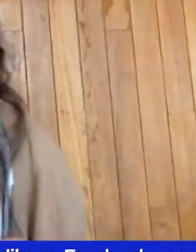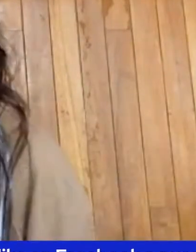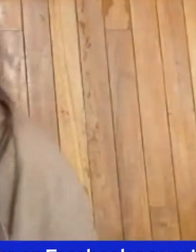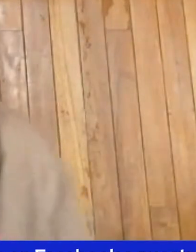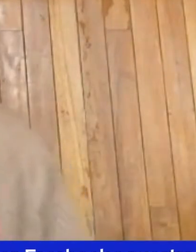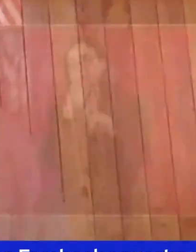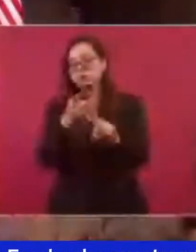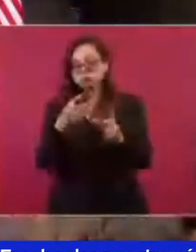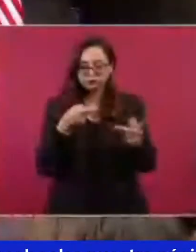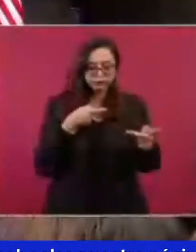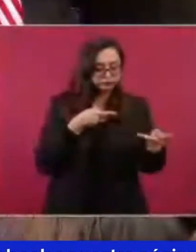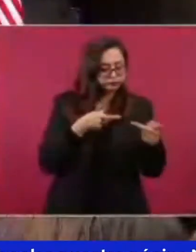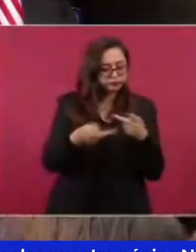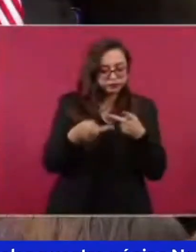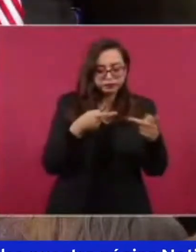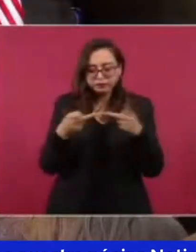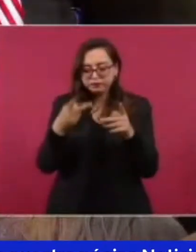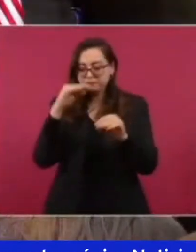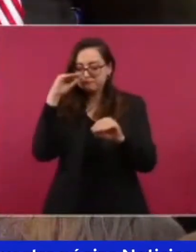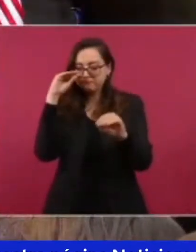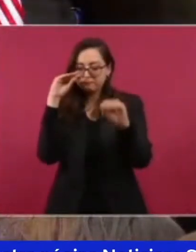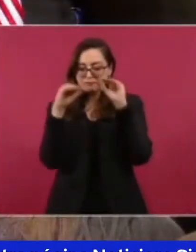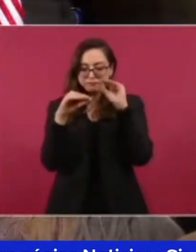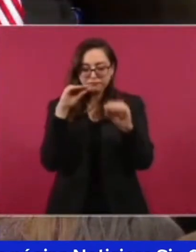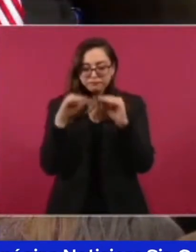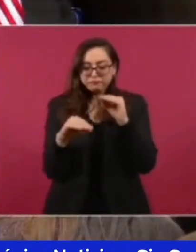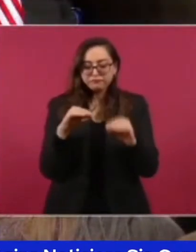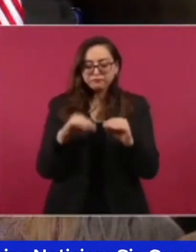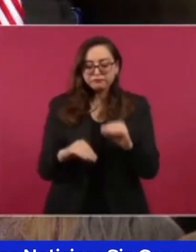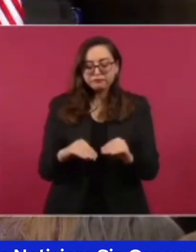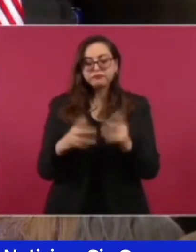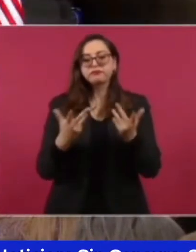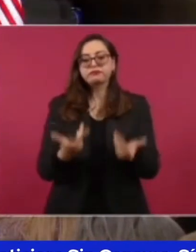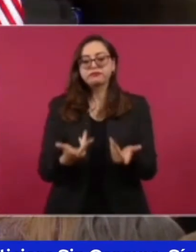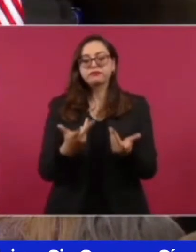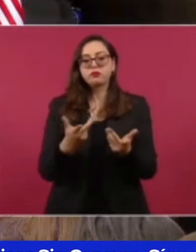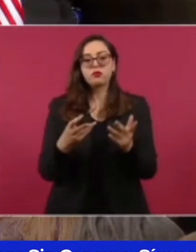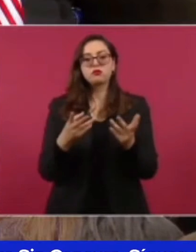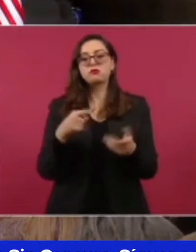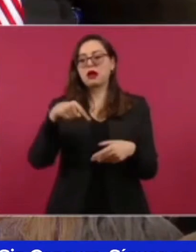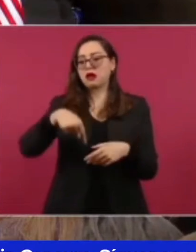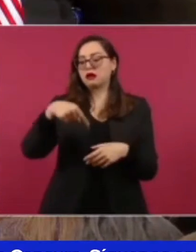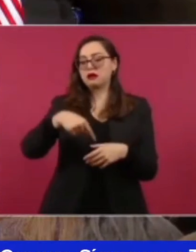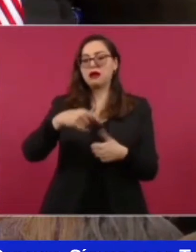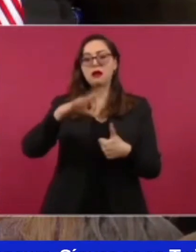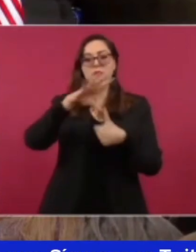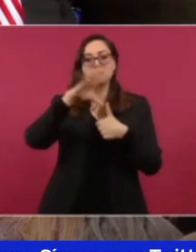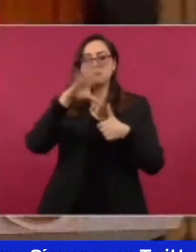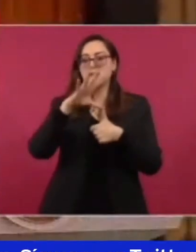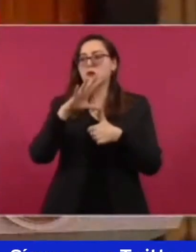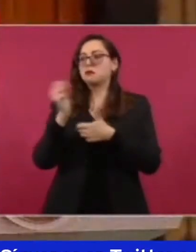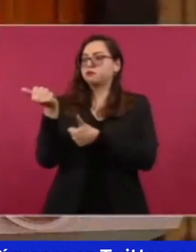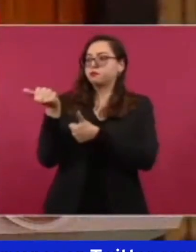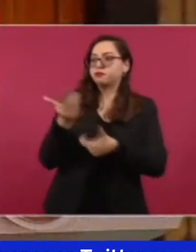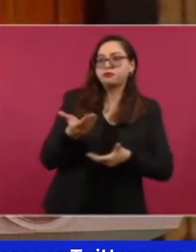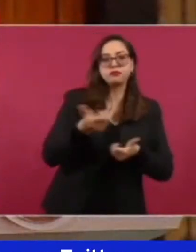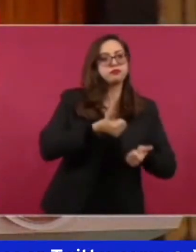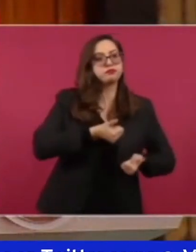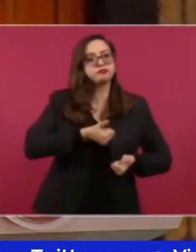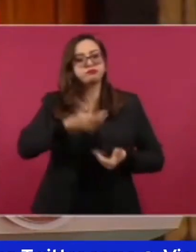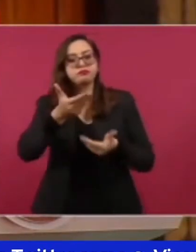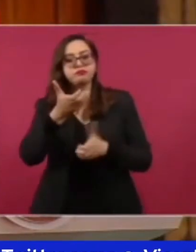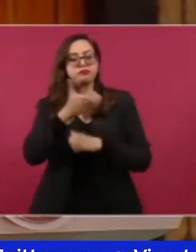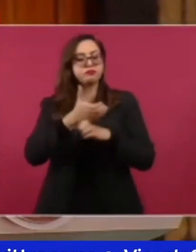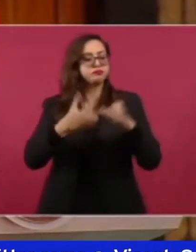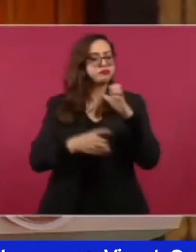que hacen al presidente sobre que según creen que decir que tardó mucho tiempo en contestar y que los tuvo ahí